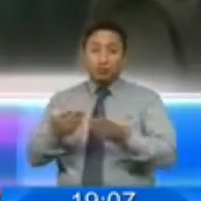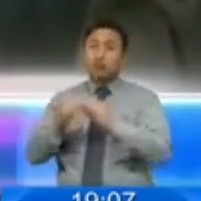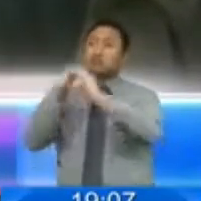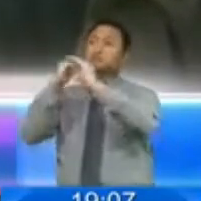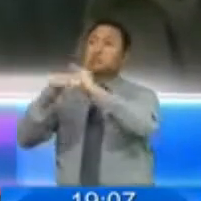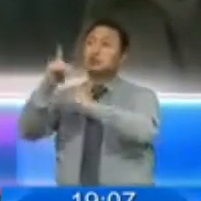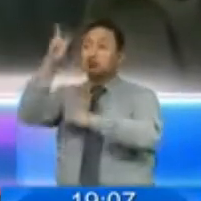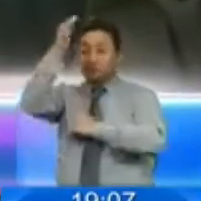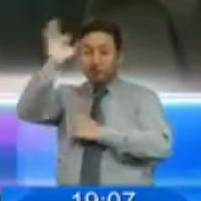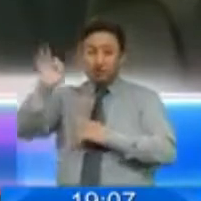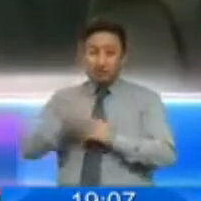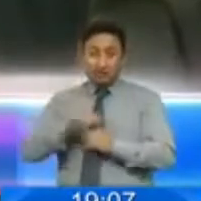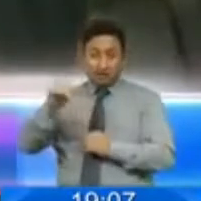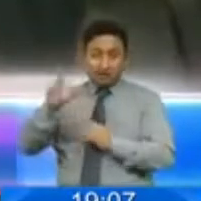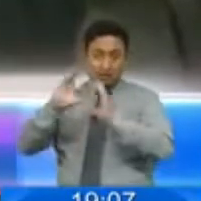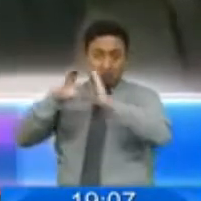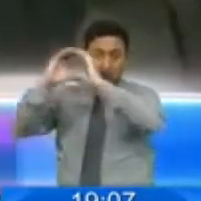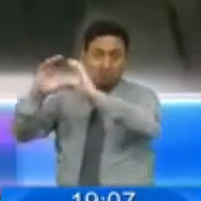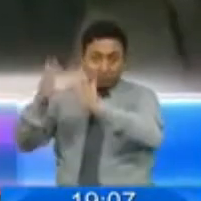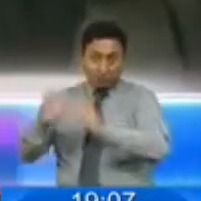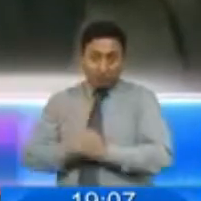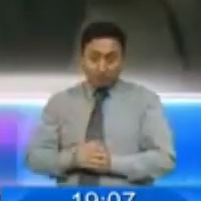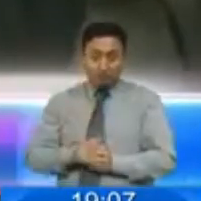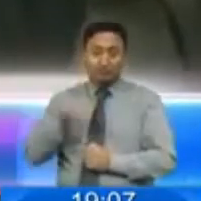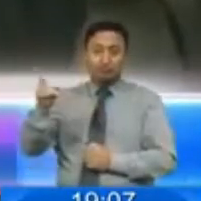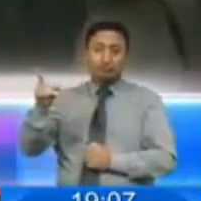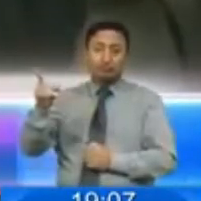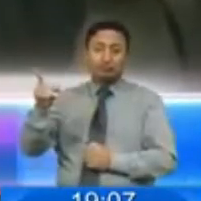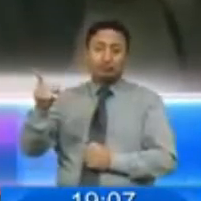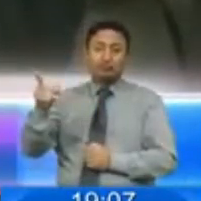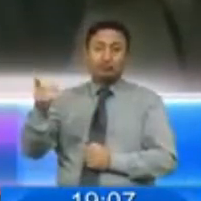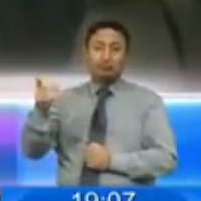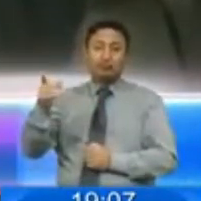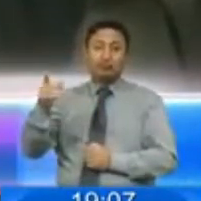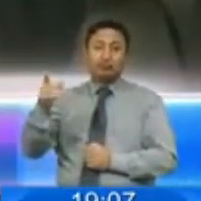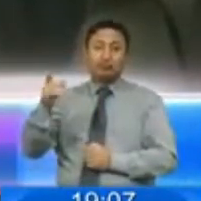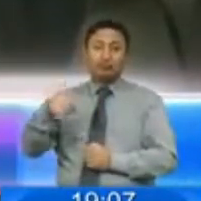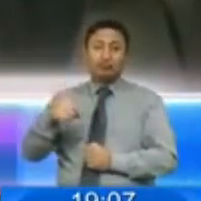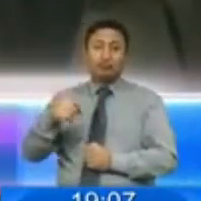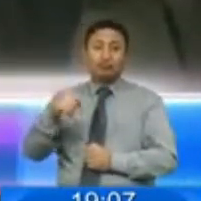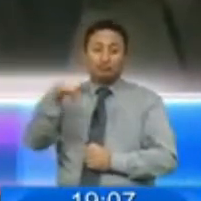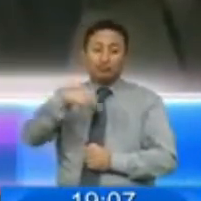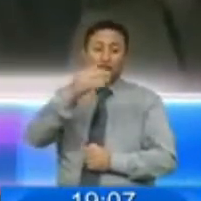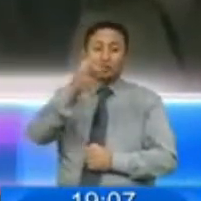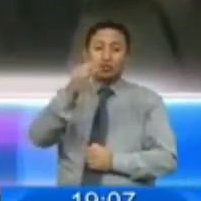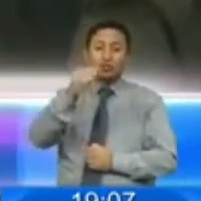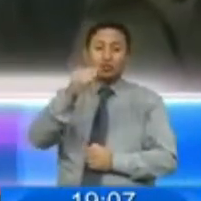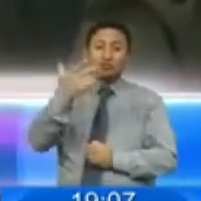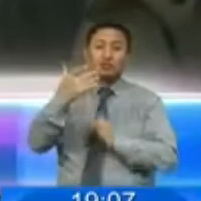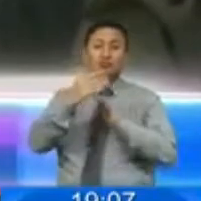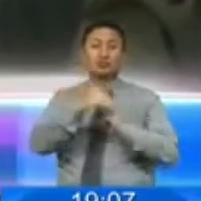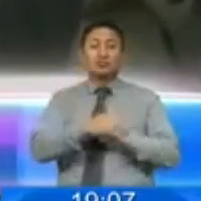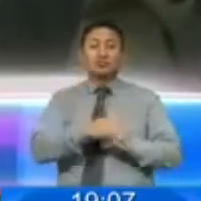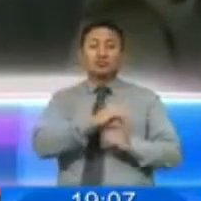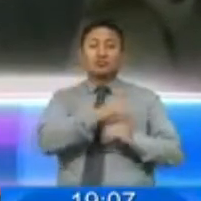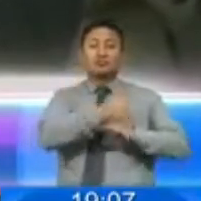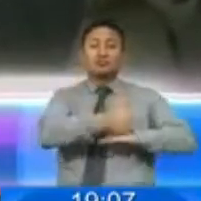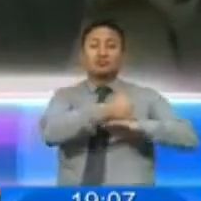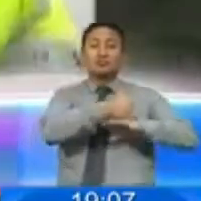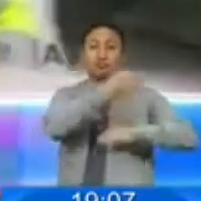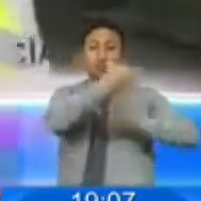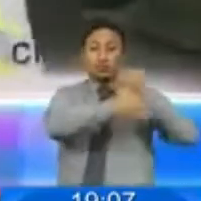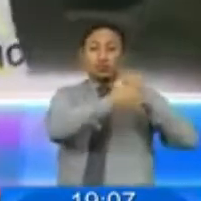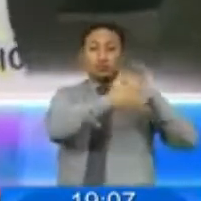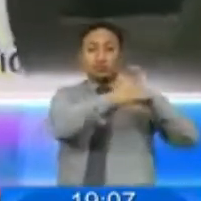la Interpol sede, ha sido a través de toda la documentación que se nos envió por parte de la Corte de